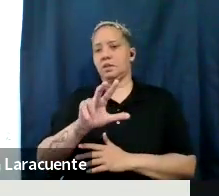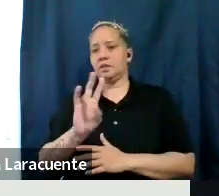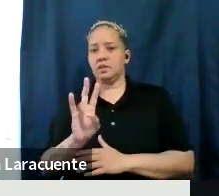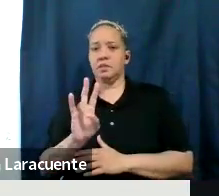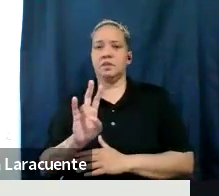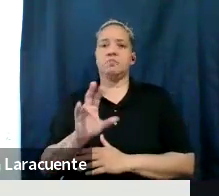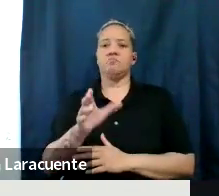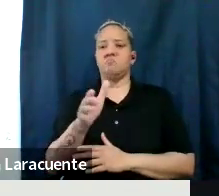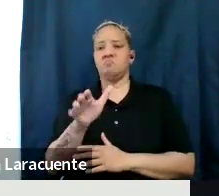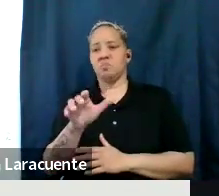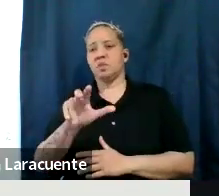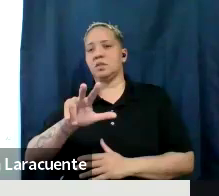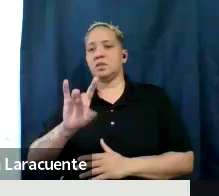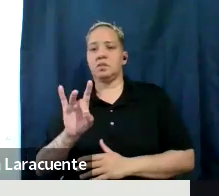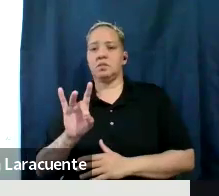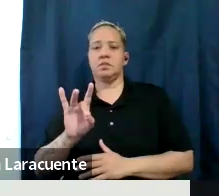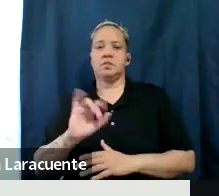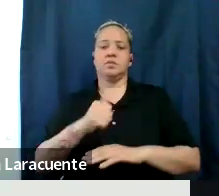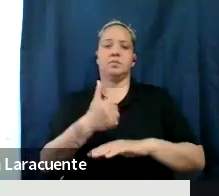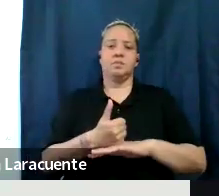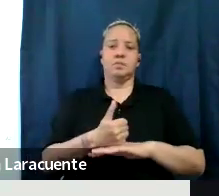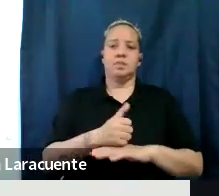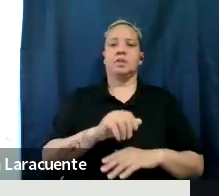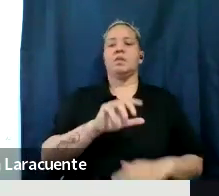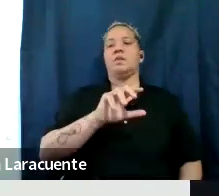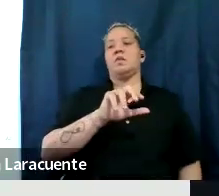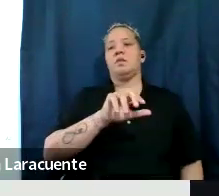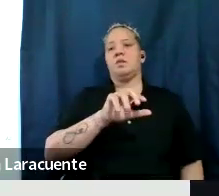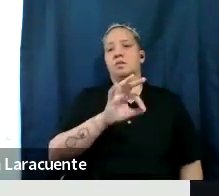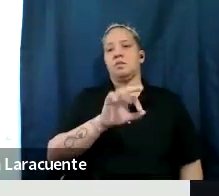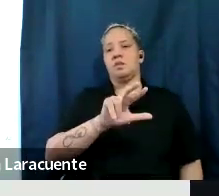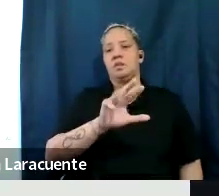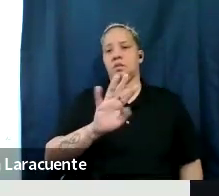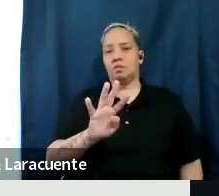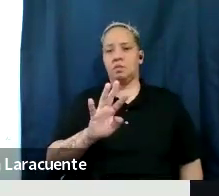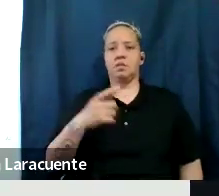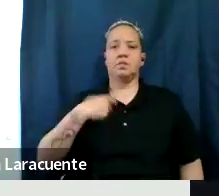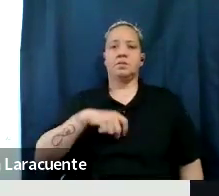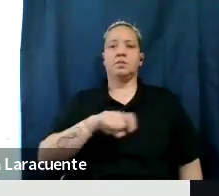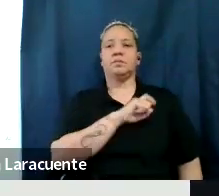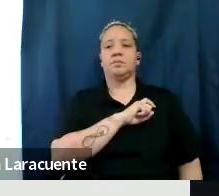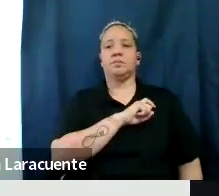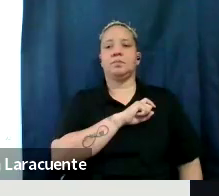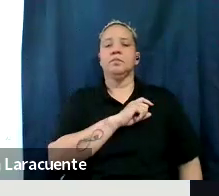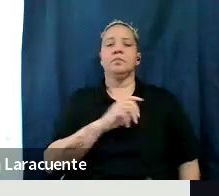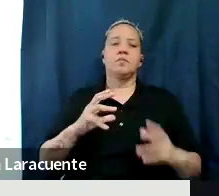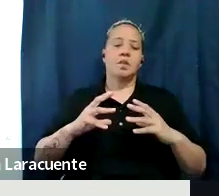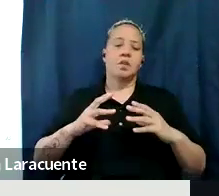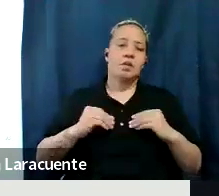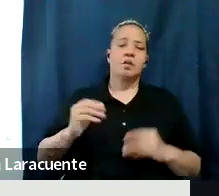1937-1938. Se funda en 1934 en España y es aceptado